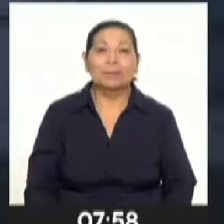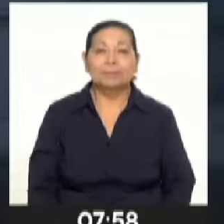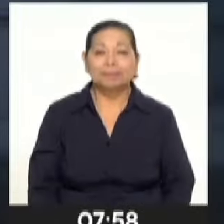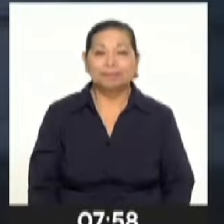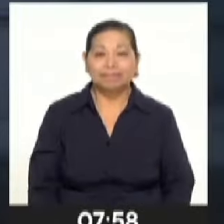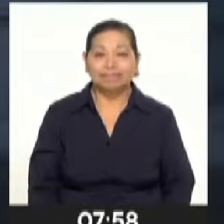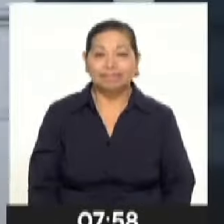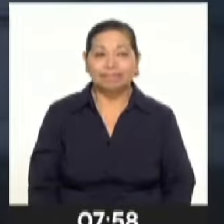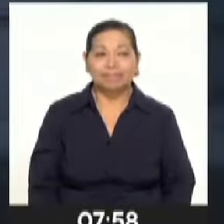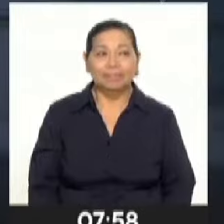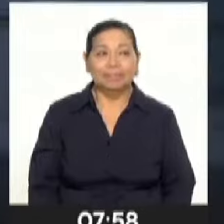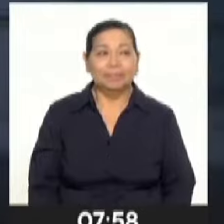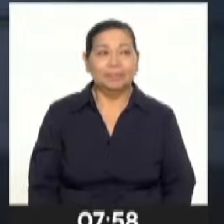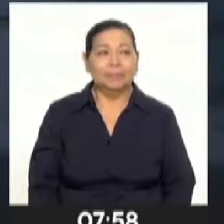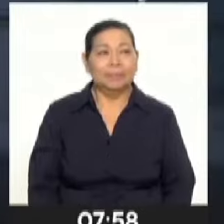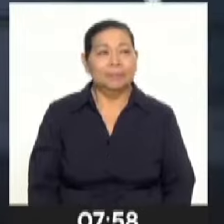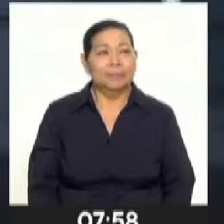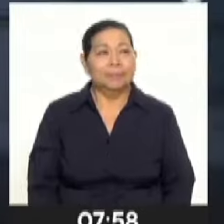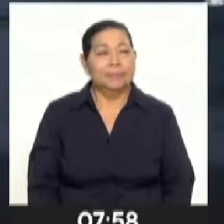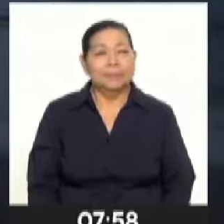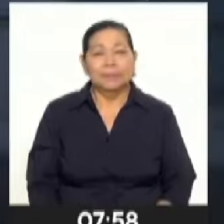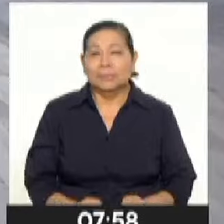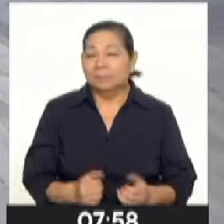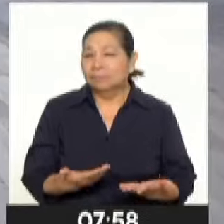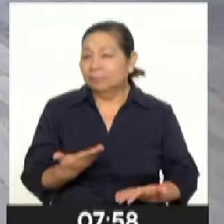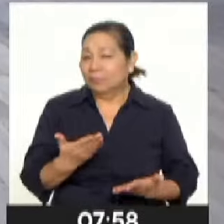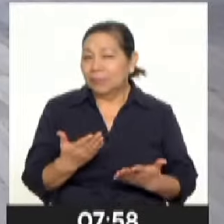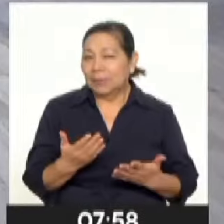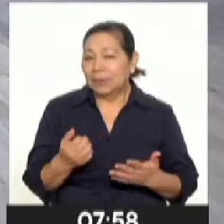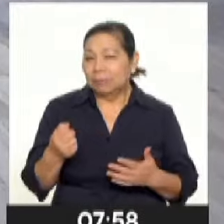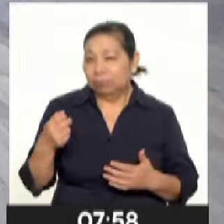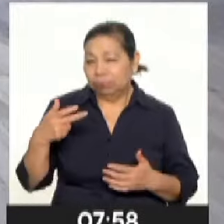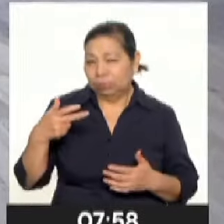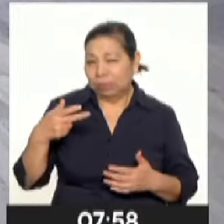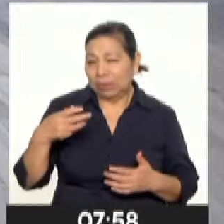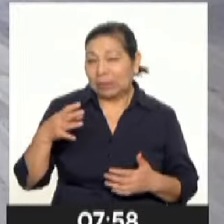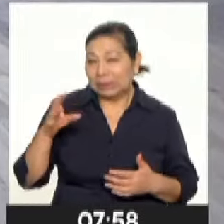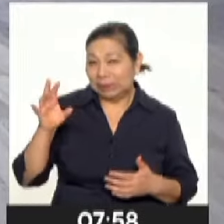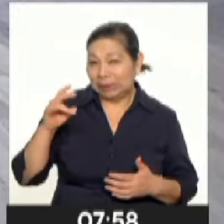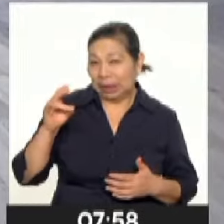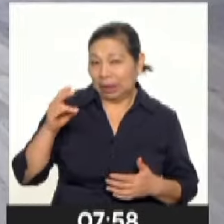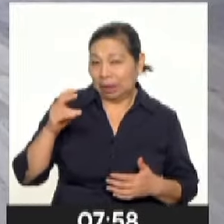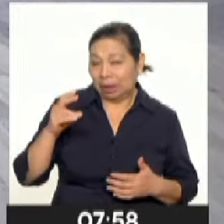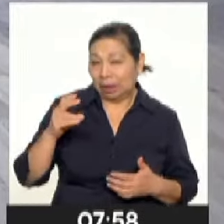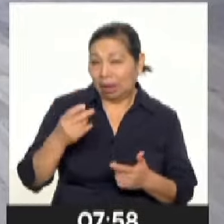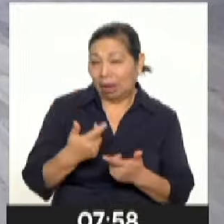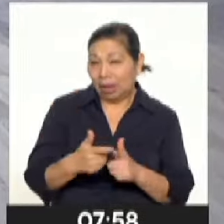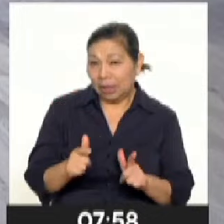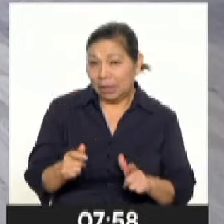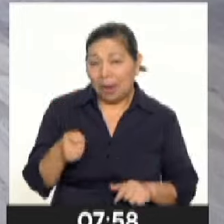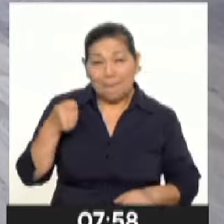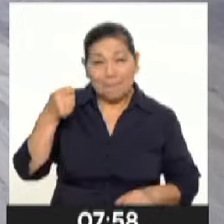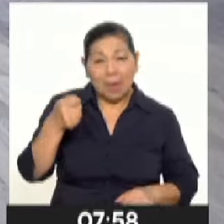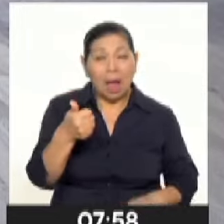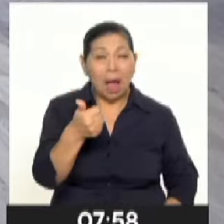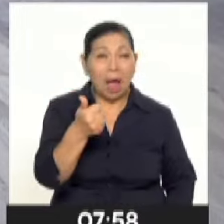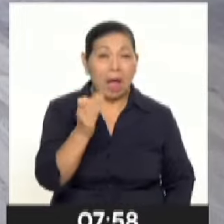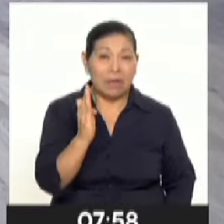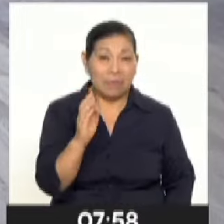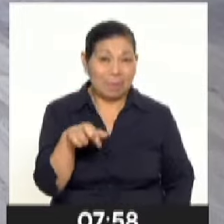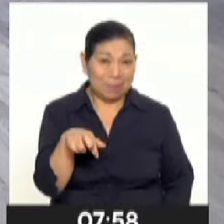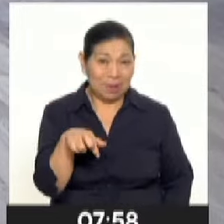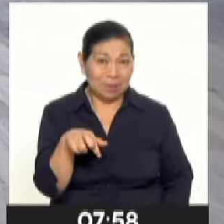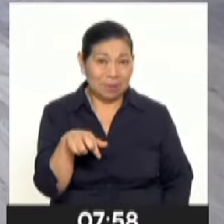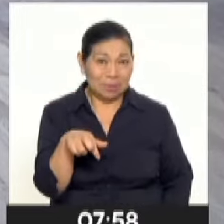Ahora, justamente en el Congreso se está discutiendo la posibilidad de una séptima liberación, ¿no?, de esos fondos de AFP, lo